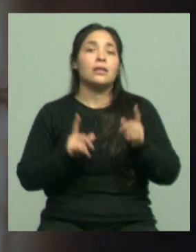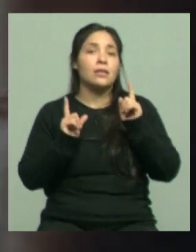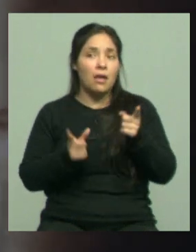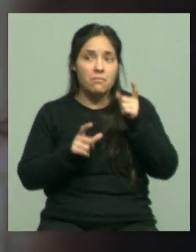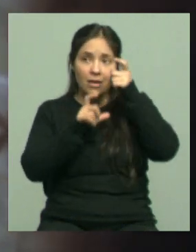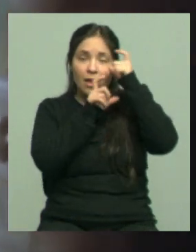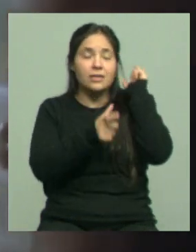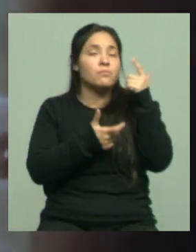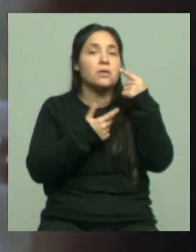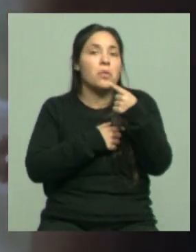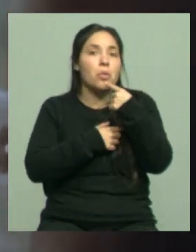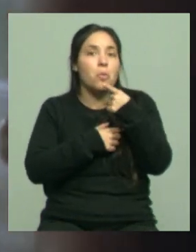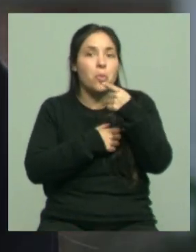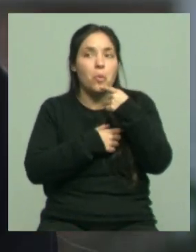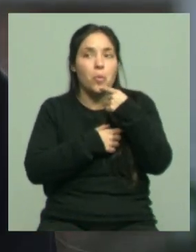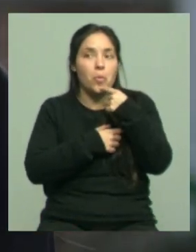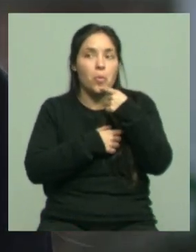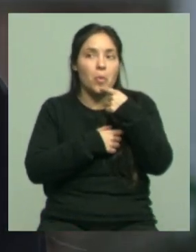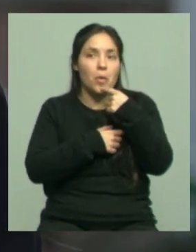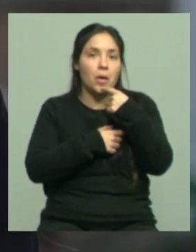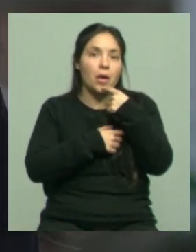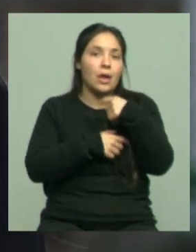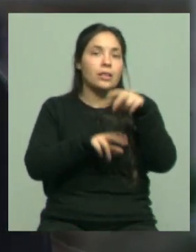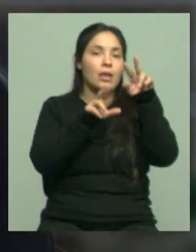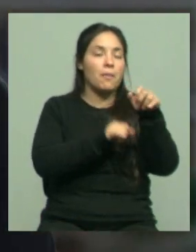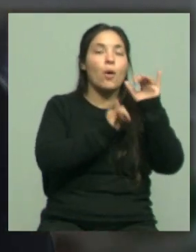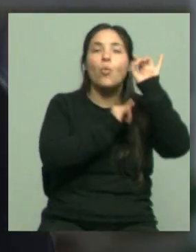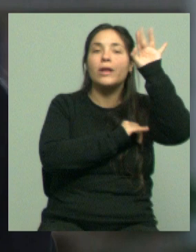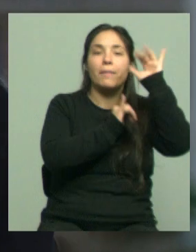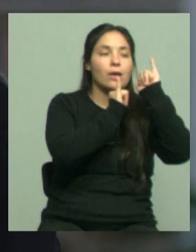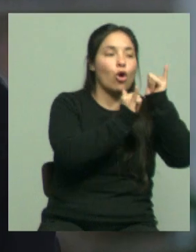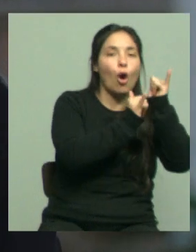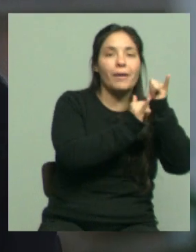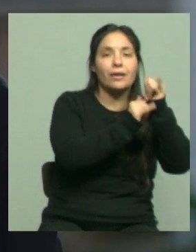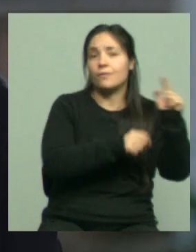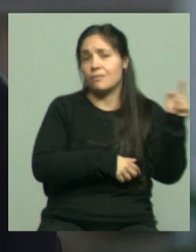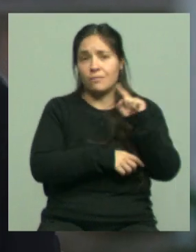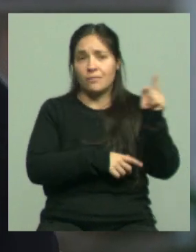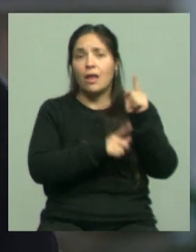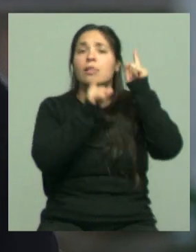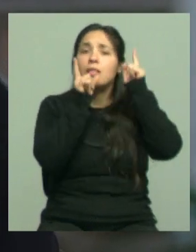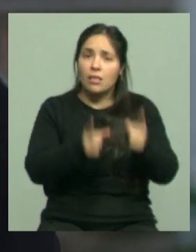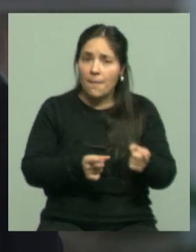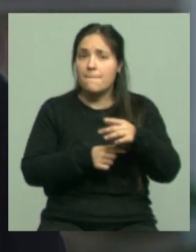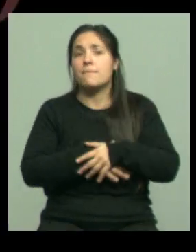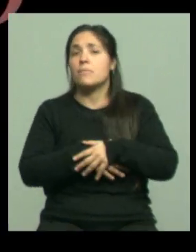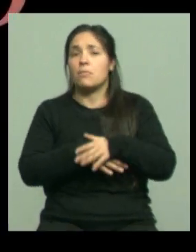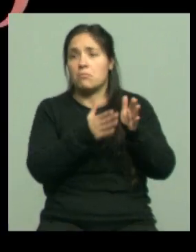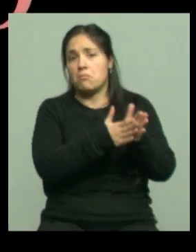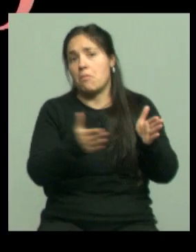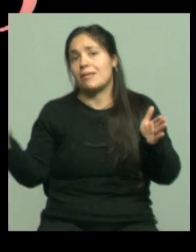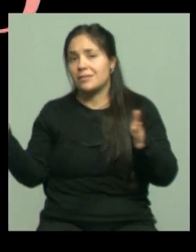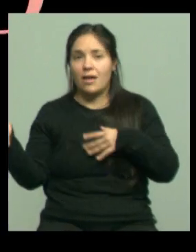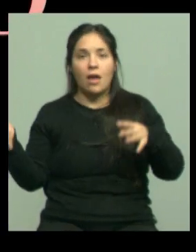la incertidumbre, no es algo solo de la adolescencia o de los años 20, sino también de que se puede extender.